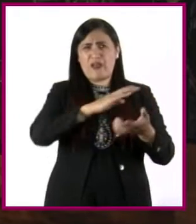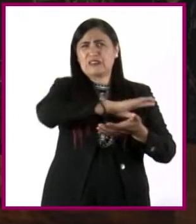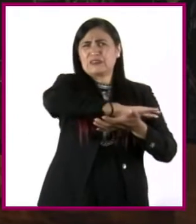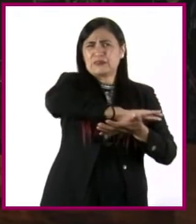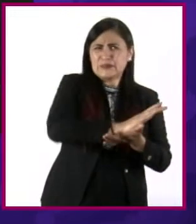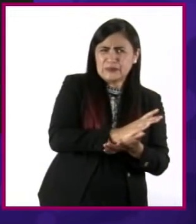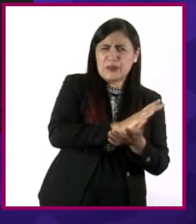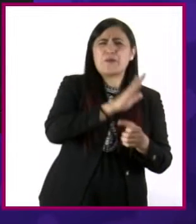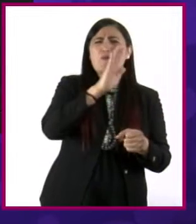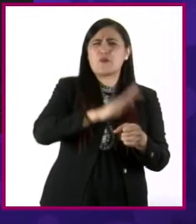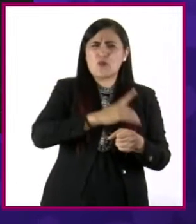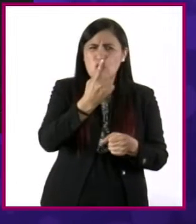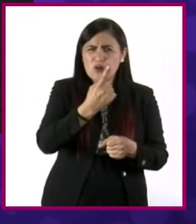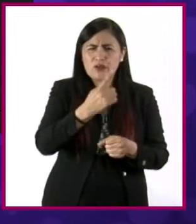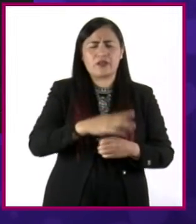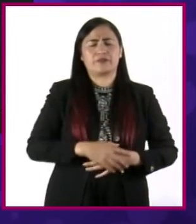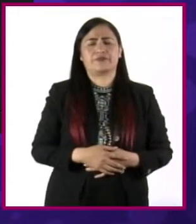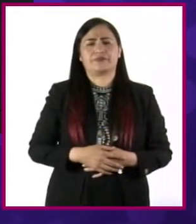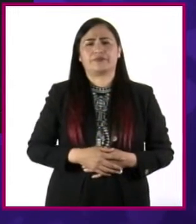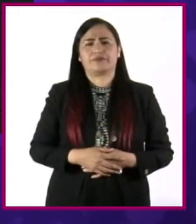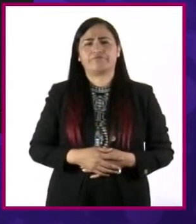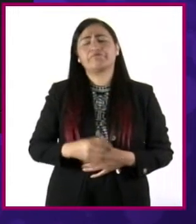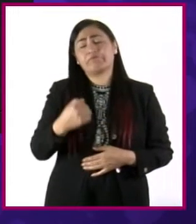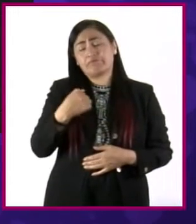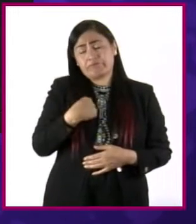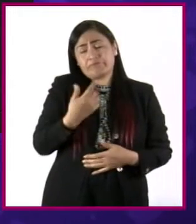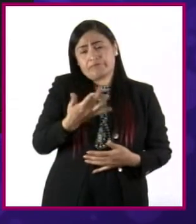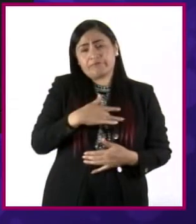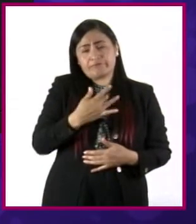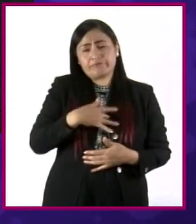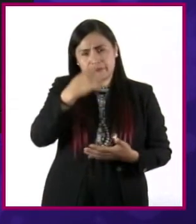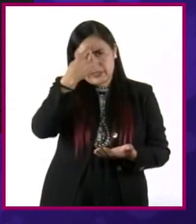LGBTTIQ+? Me parece que tiene que ver con